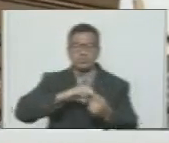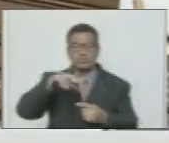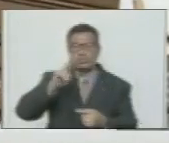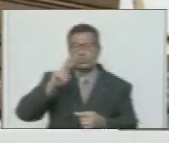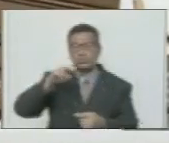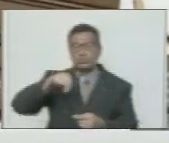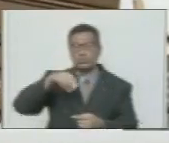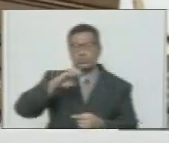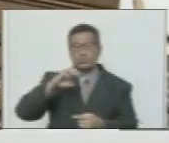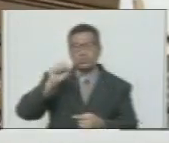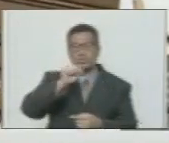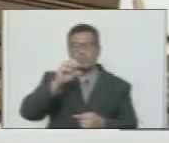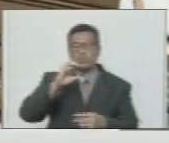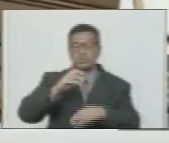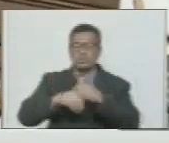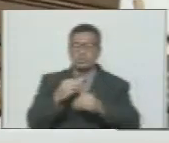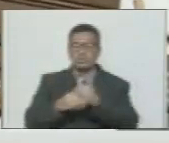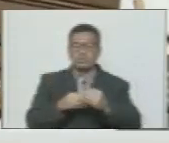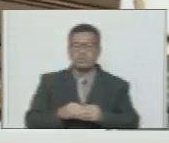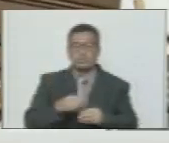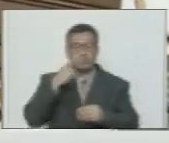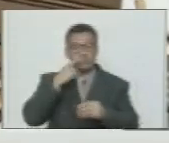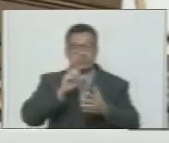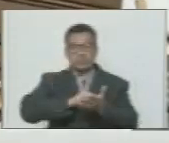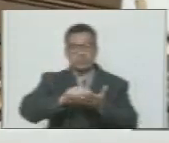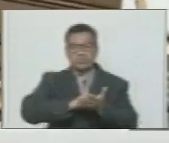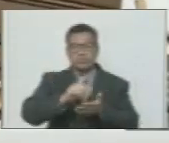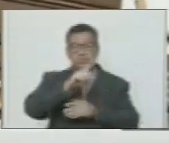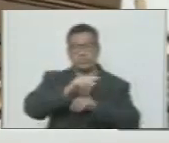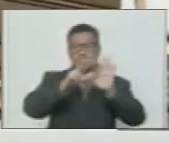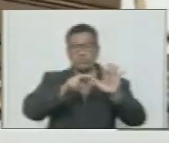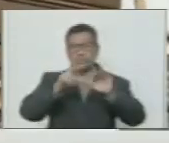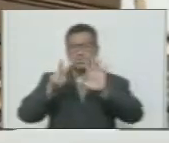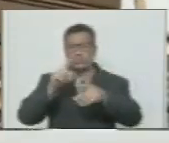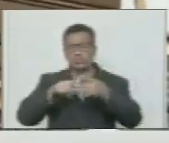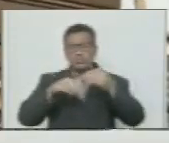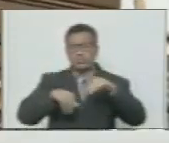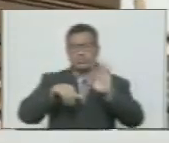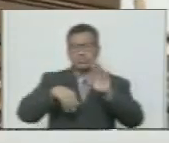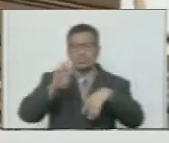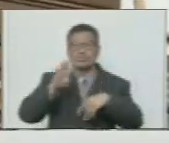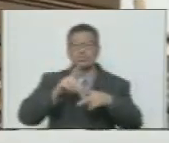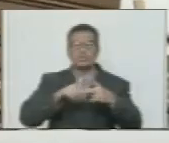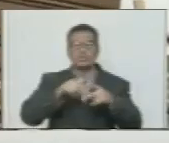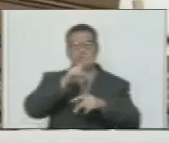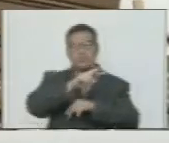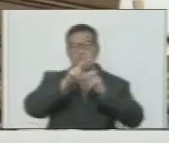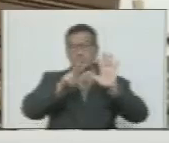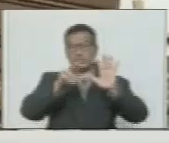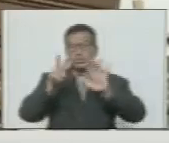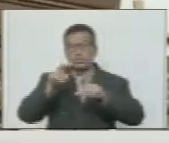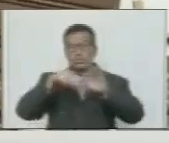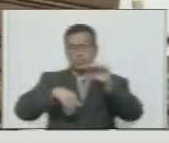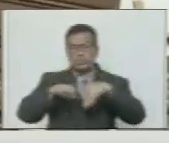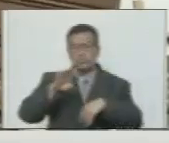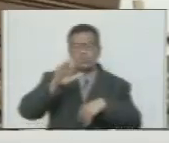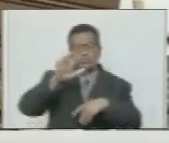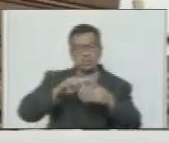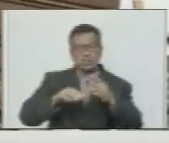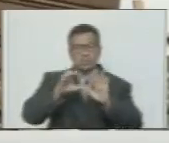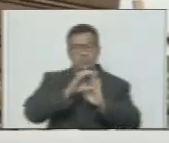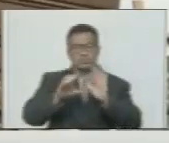Cultura, UNESCO, de conformidad con lo previsto en los artículos 187, numeral 14, y 236,